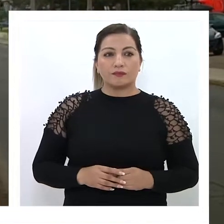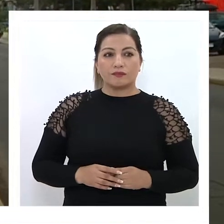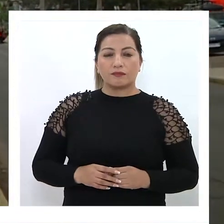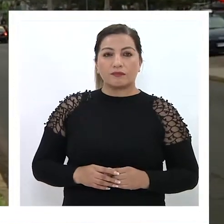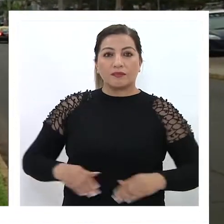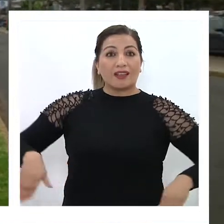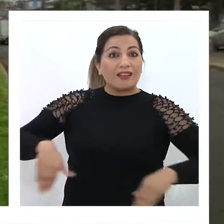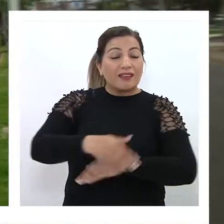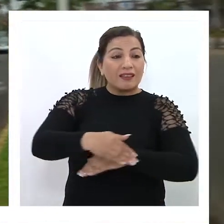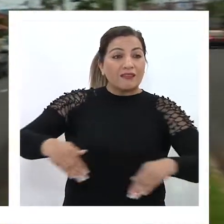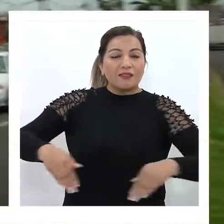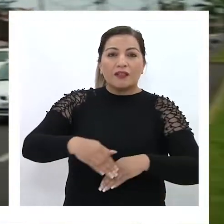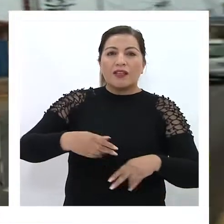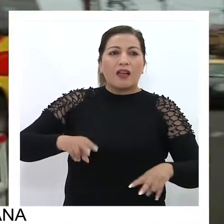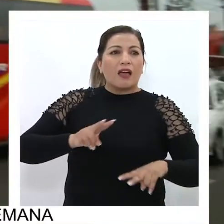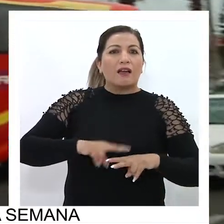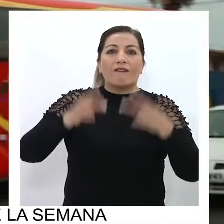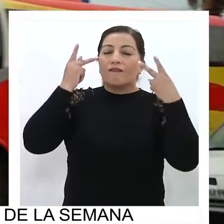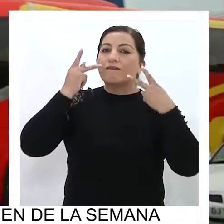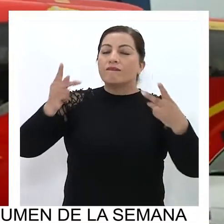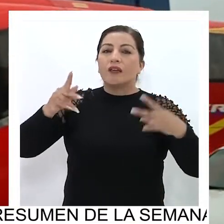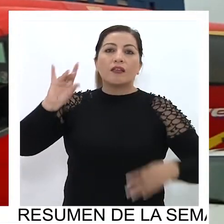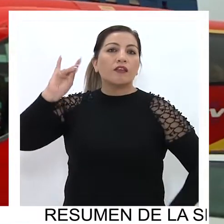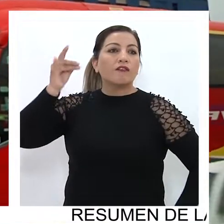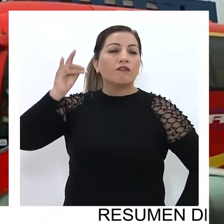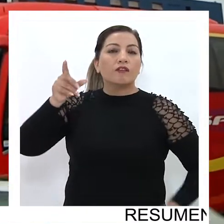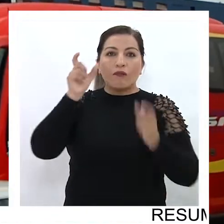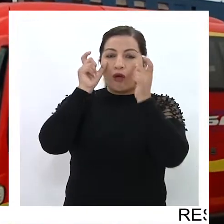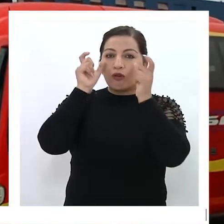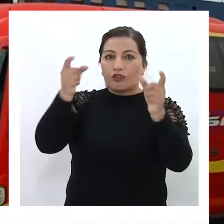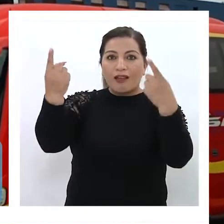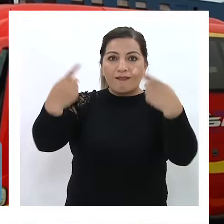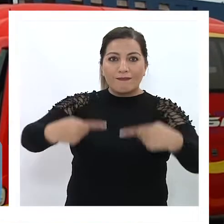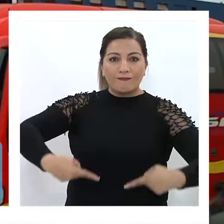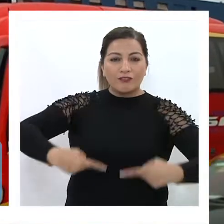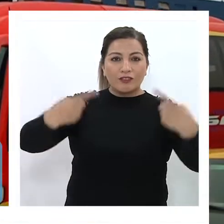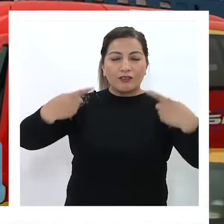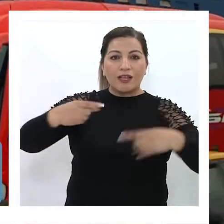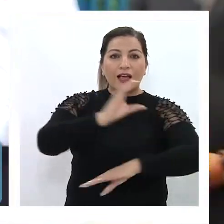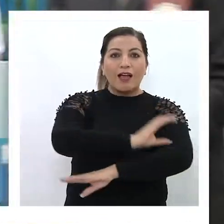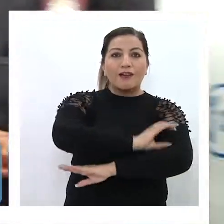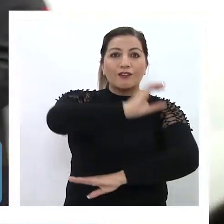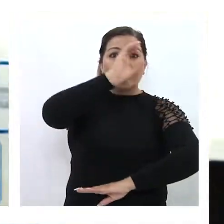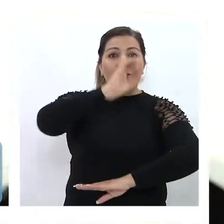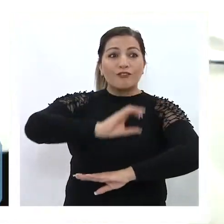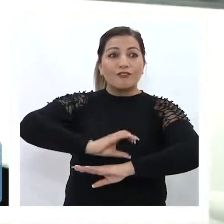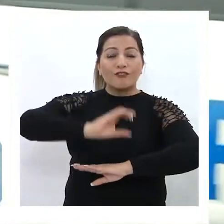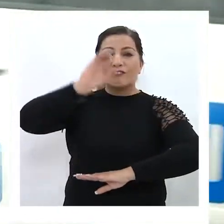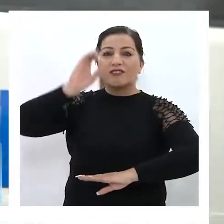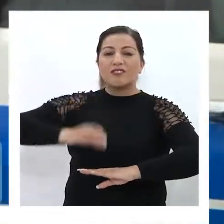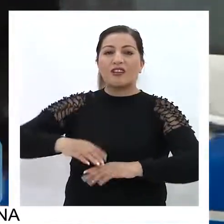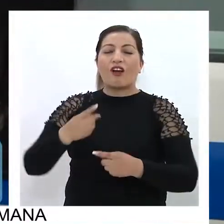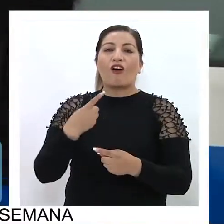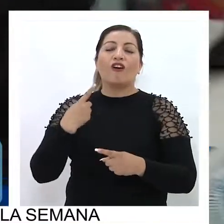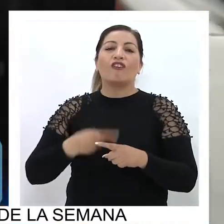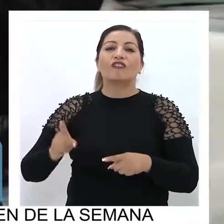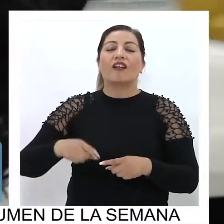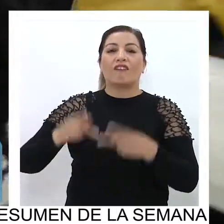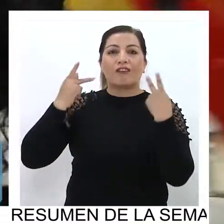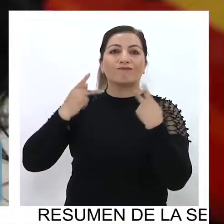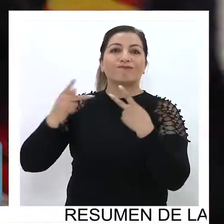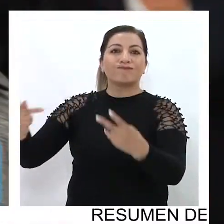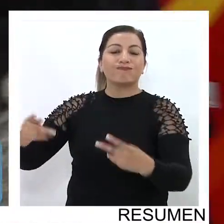Por vía terrestre hacia Bolivia, a través del control fronterizo de Colchane, fueron llevados de vuelta a su país